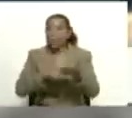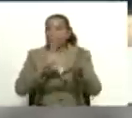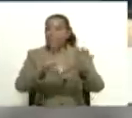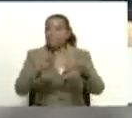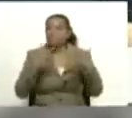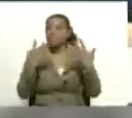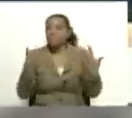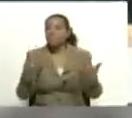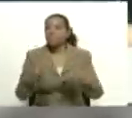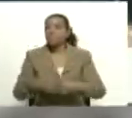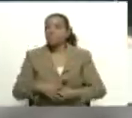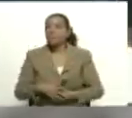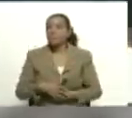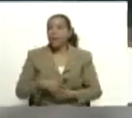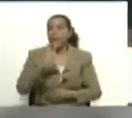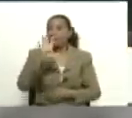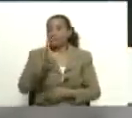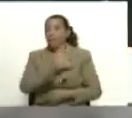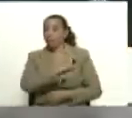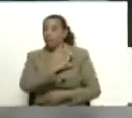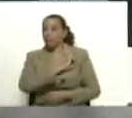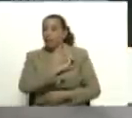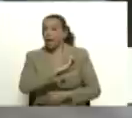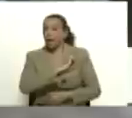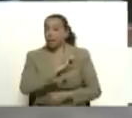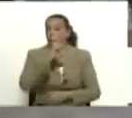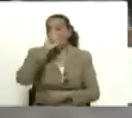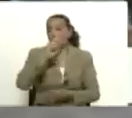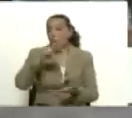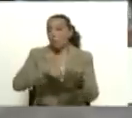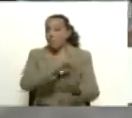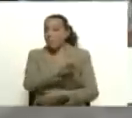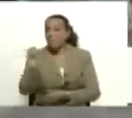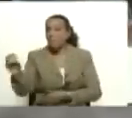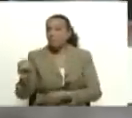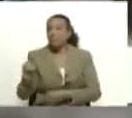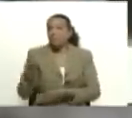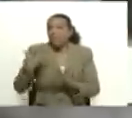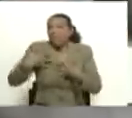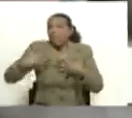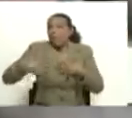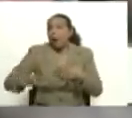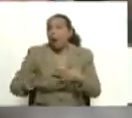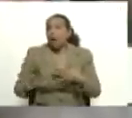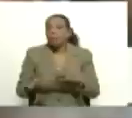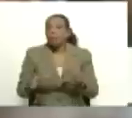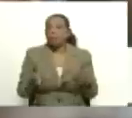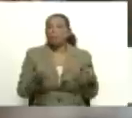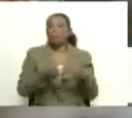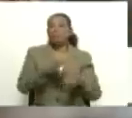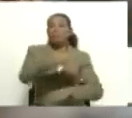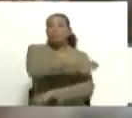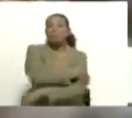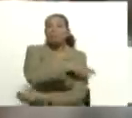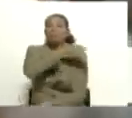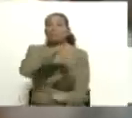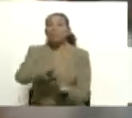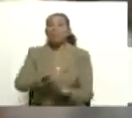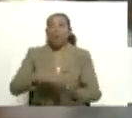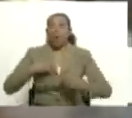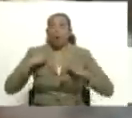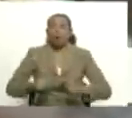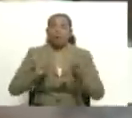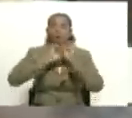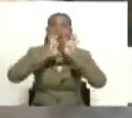2019, el 5 de enero del año 2020, bueno, cuando insurgimos, dejamos una posición muy